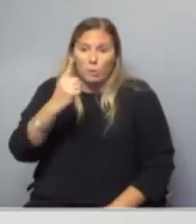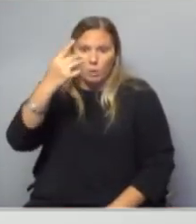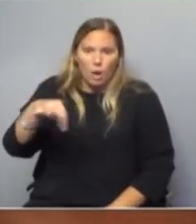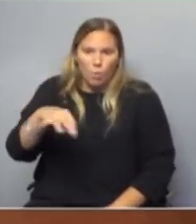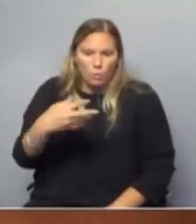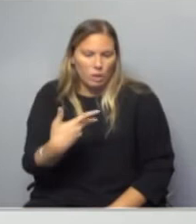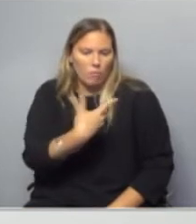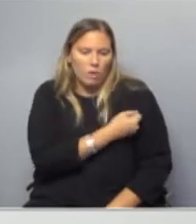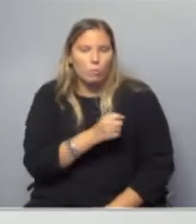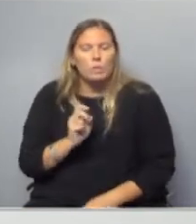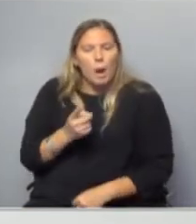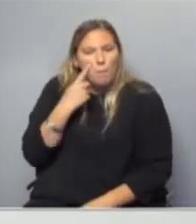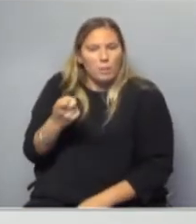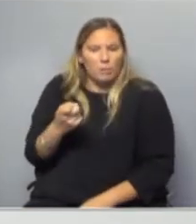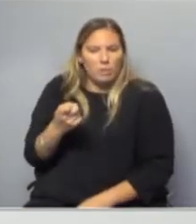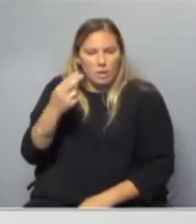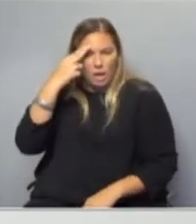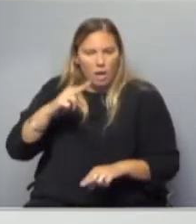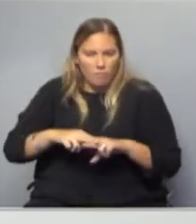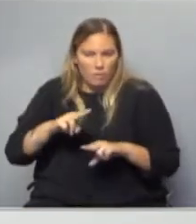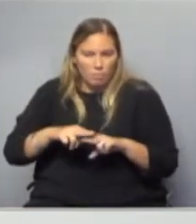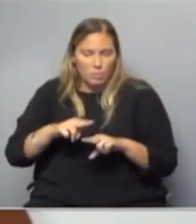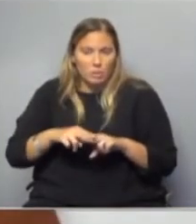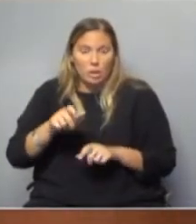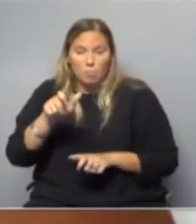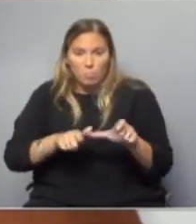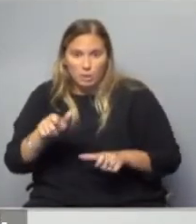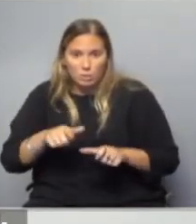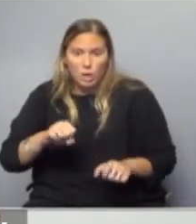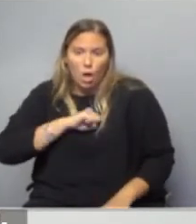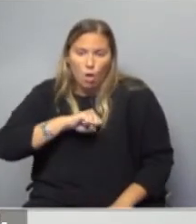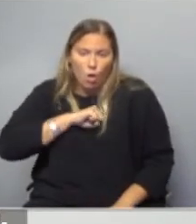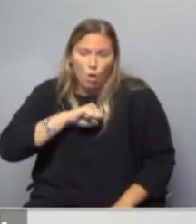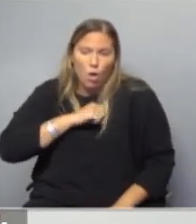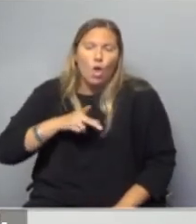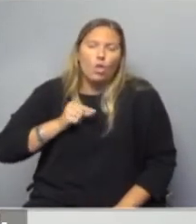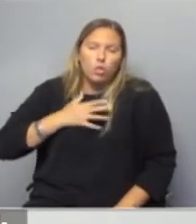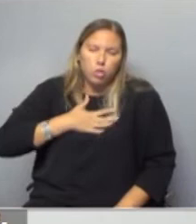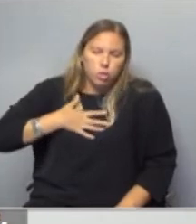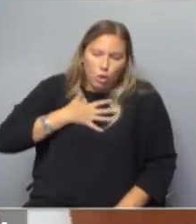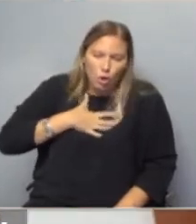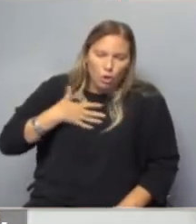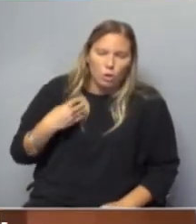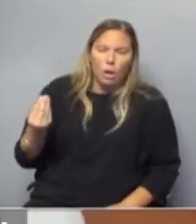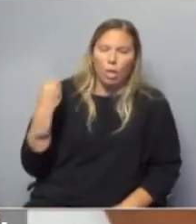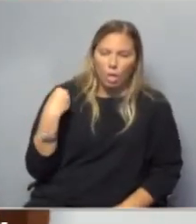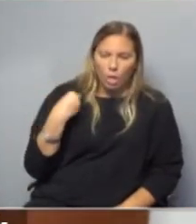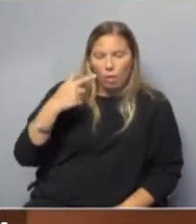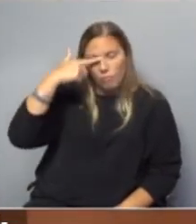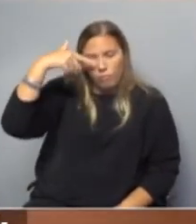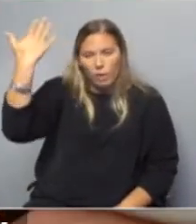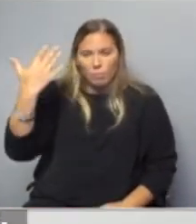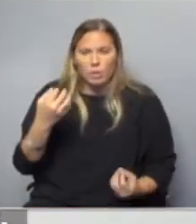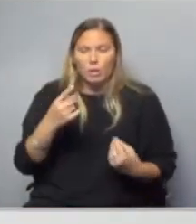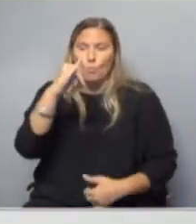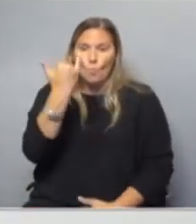previene la tuberculosis. En los enfermos, la tuberculosis provoca mucha tos, dolor de pecho, además de cansancio, fiebre y pérdida